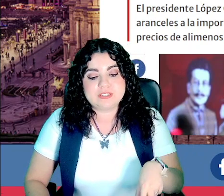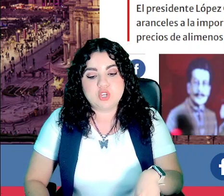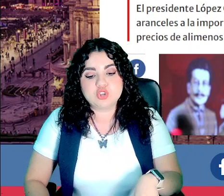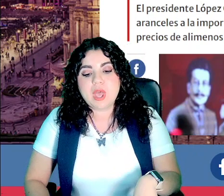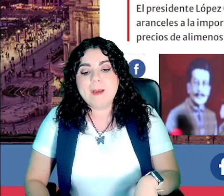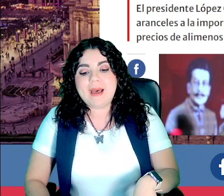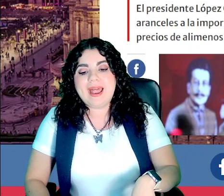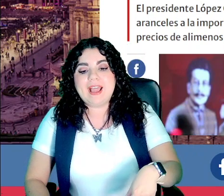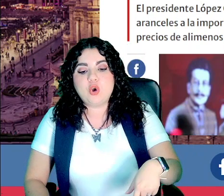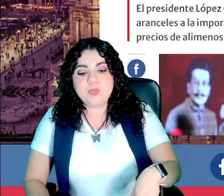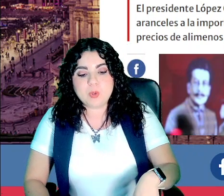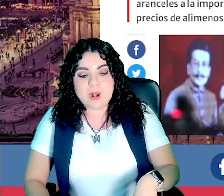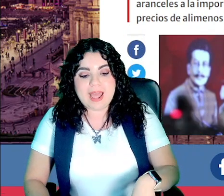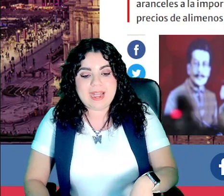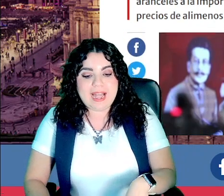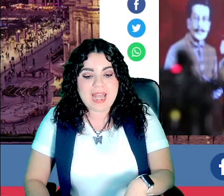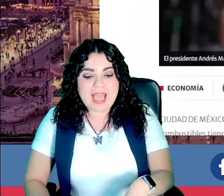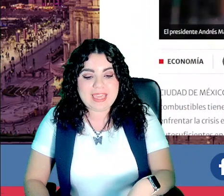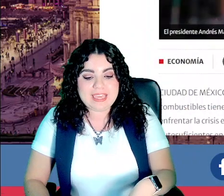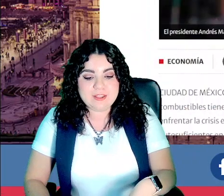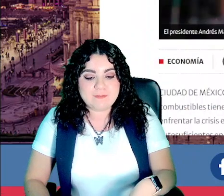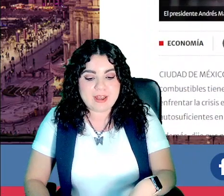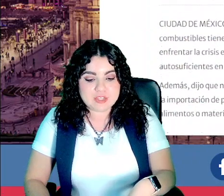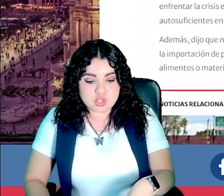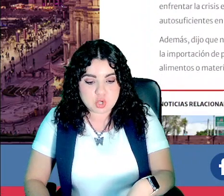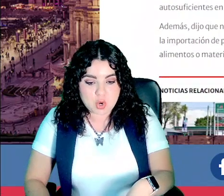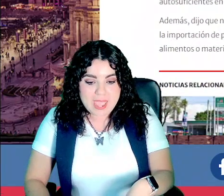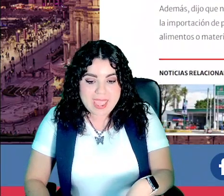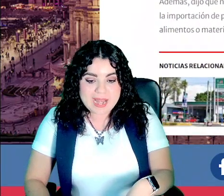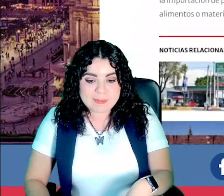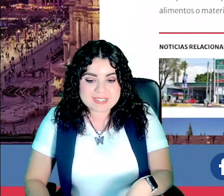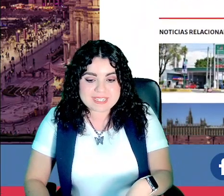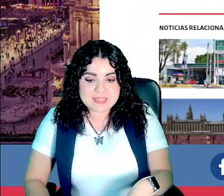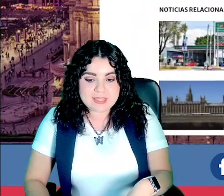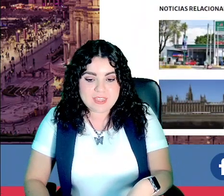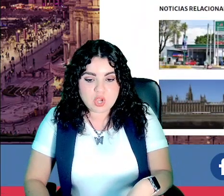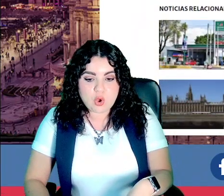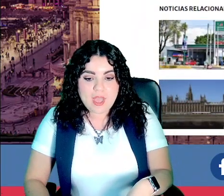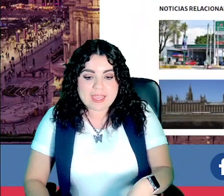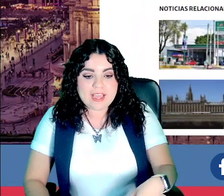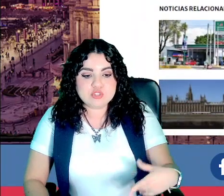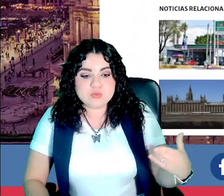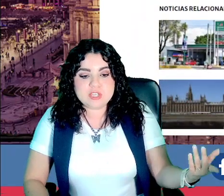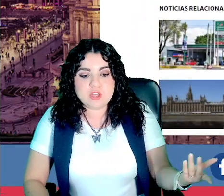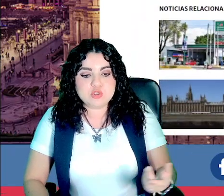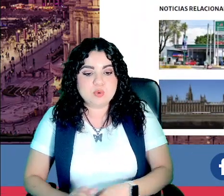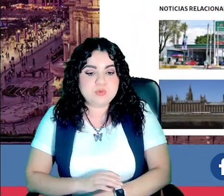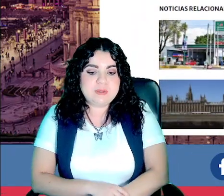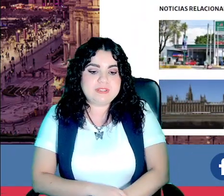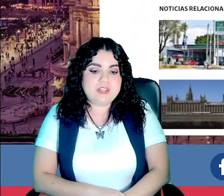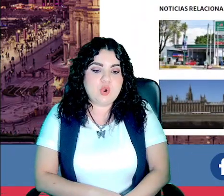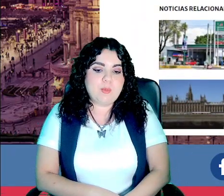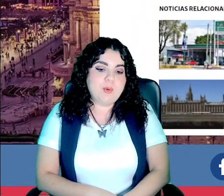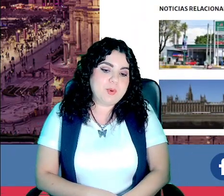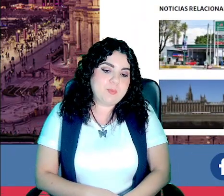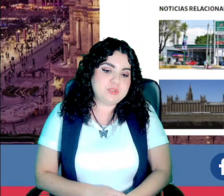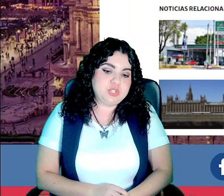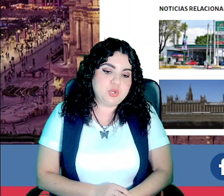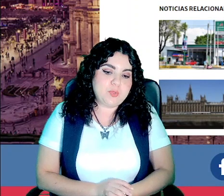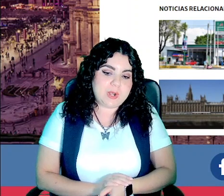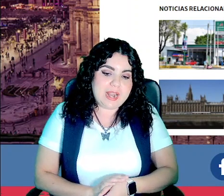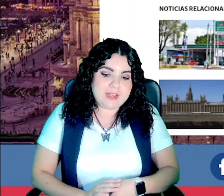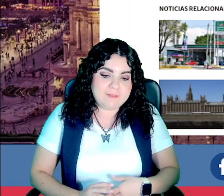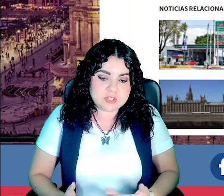productos básicos para controlar la inflación. El presidente dijo que el subsidio a los combustibles tiene como